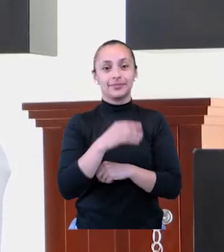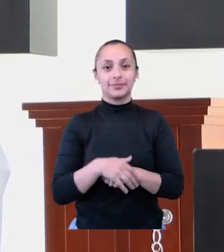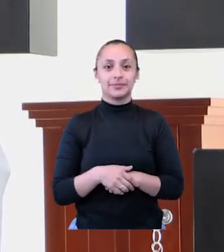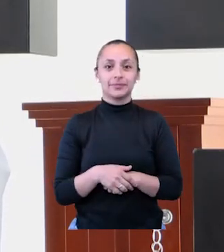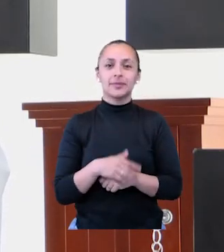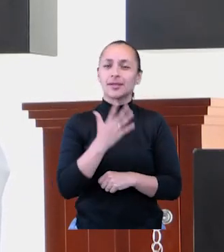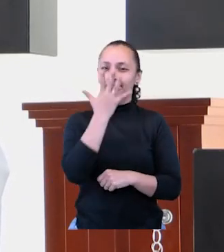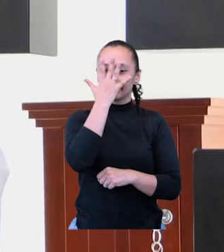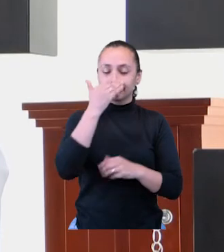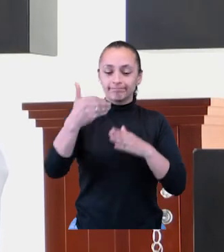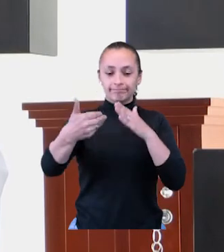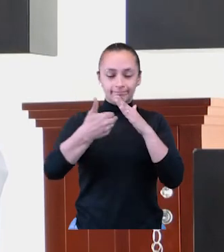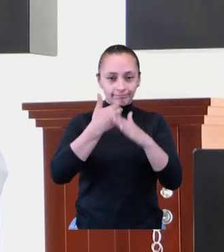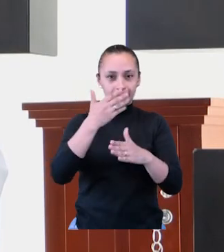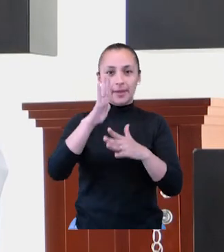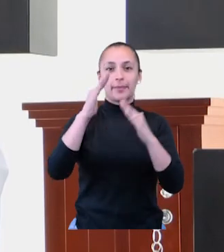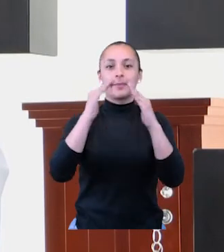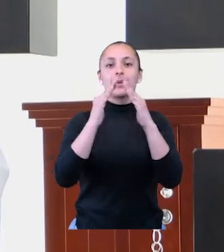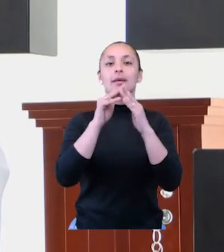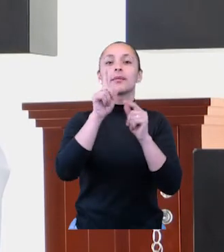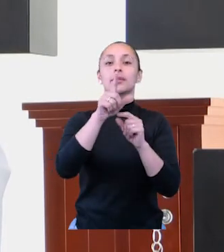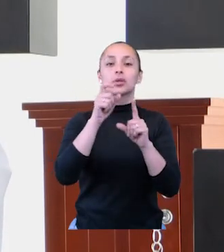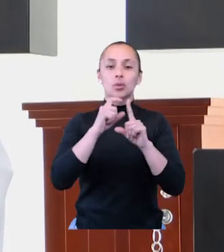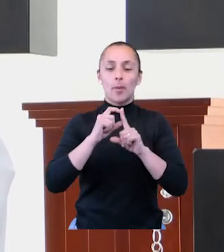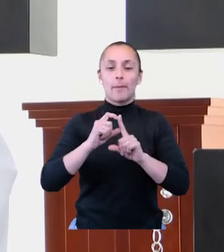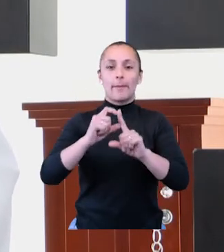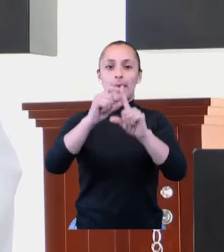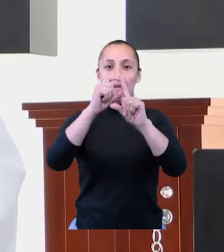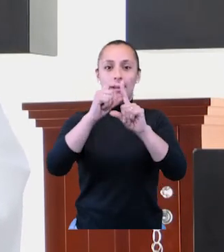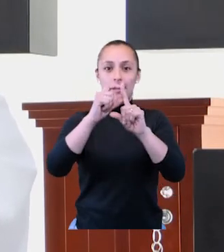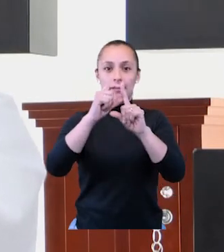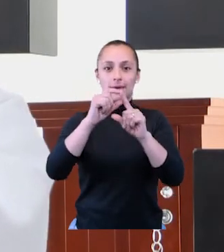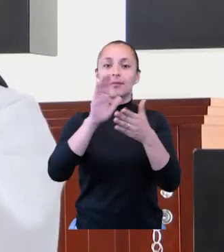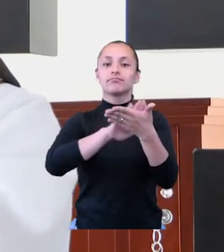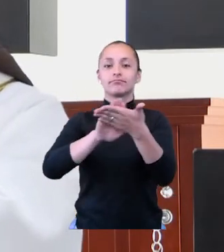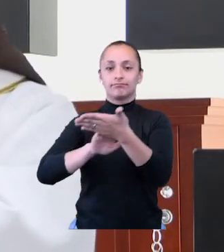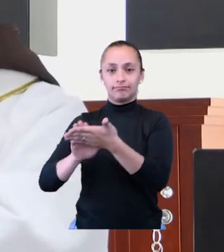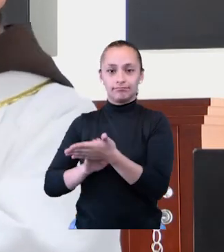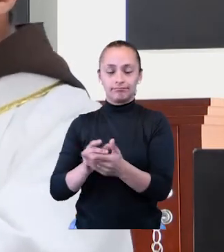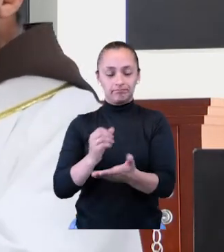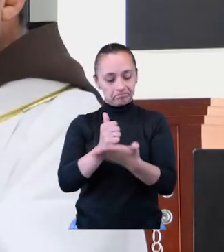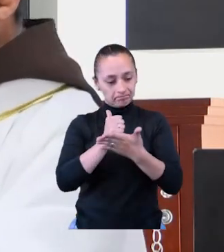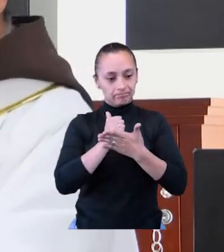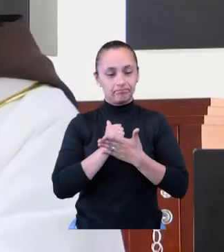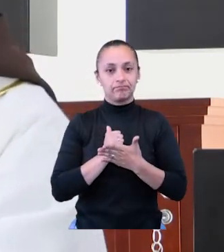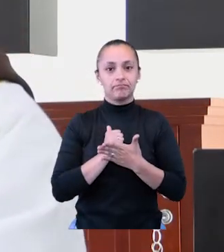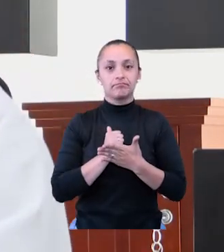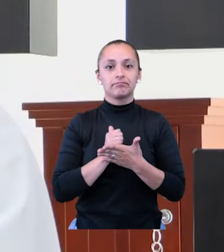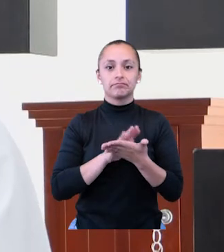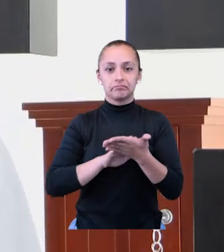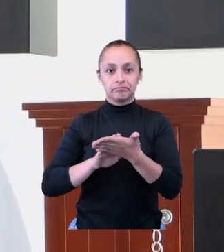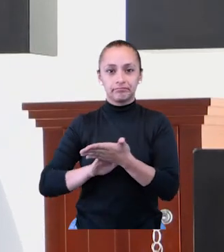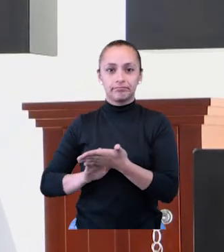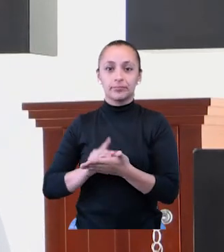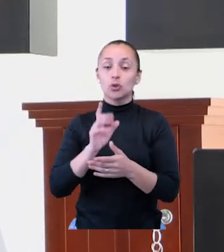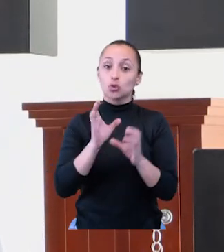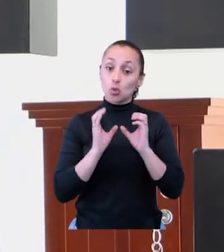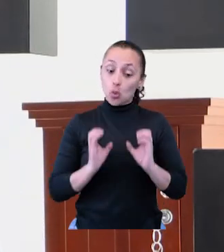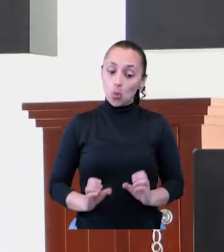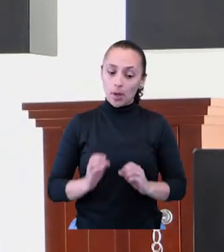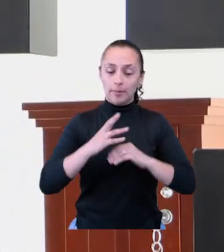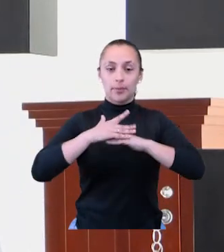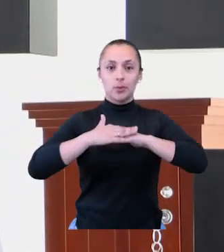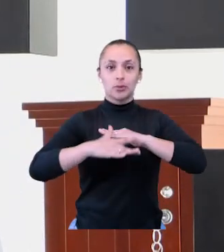digno de que entres en mi casa pero una palabra tuya bastará para sanar el cuerpo y la sangre